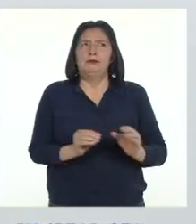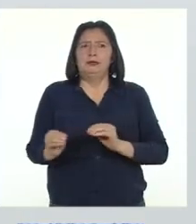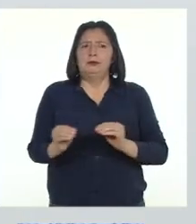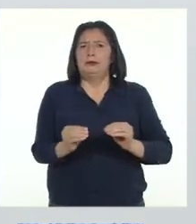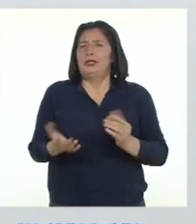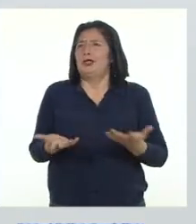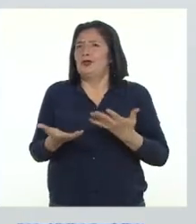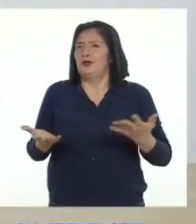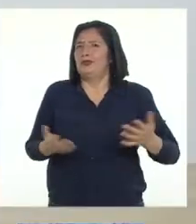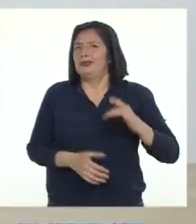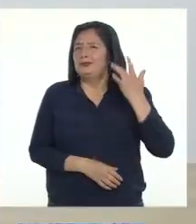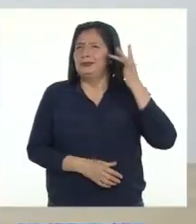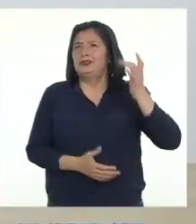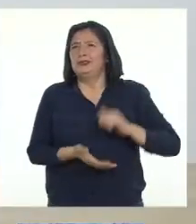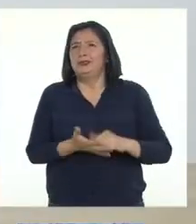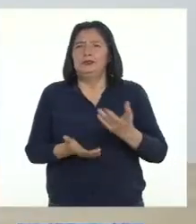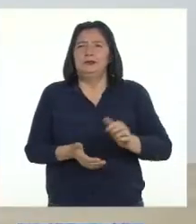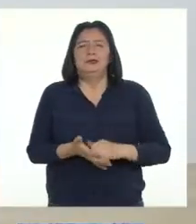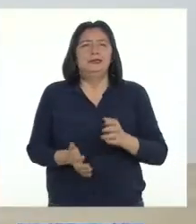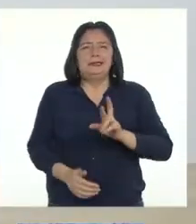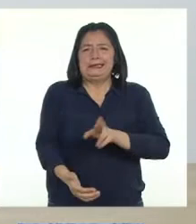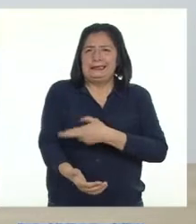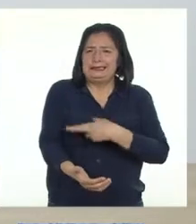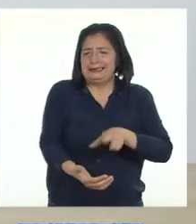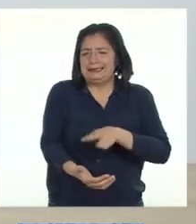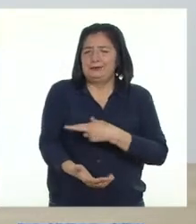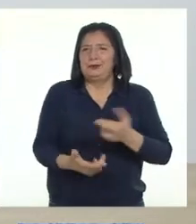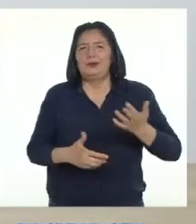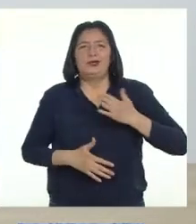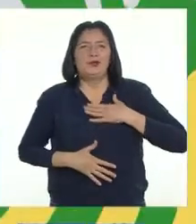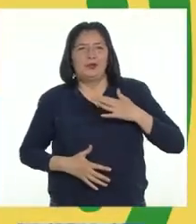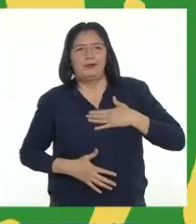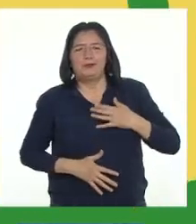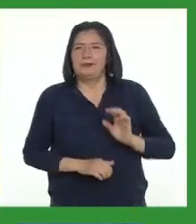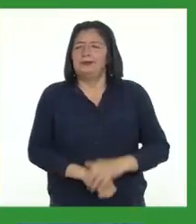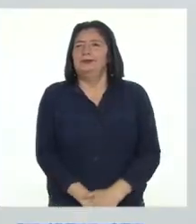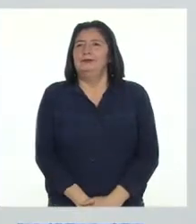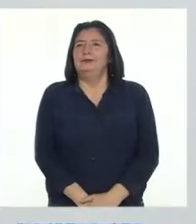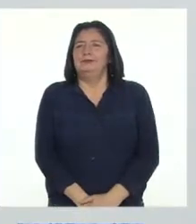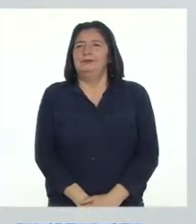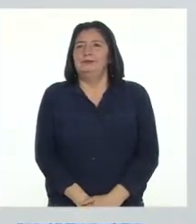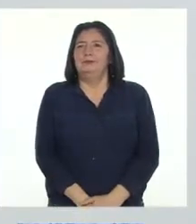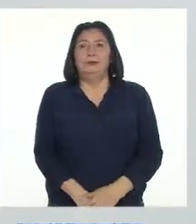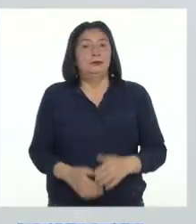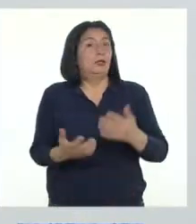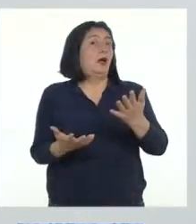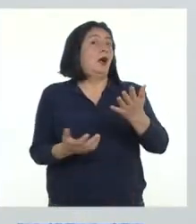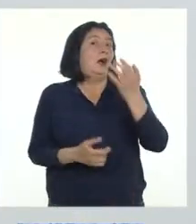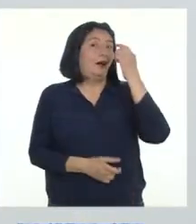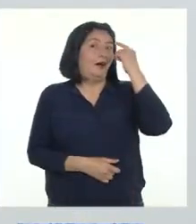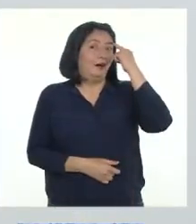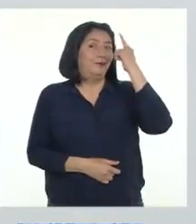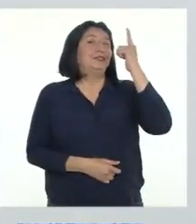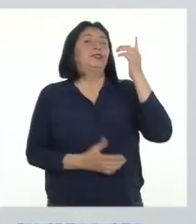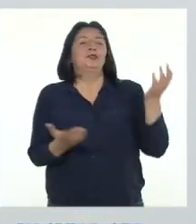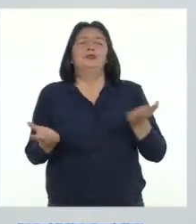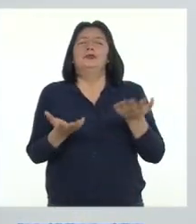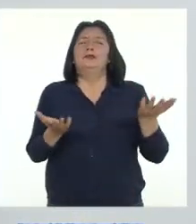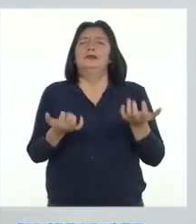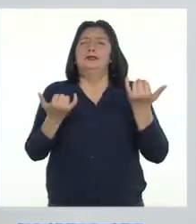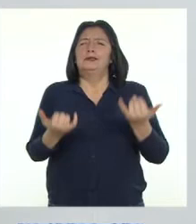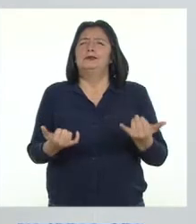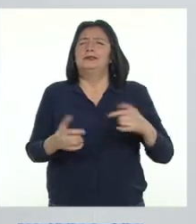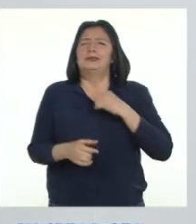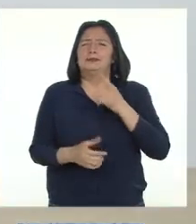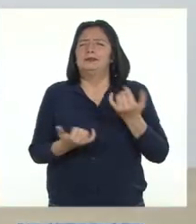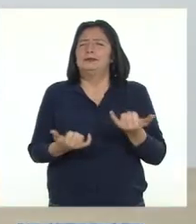del sonido generando ritmos con nuestro cuerpo. Y adivinen dónde nos encontramos el